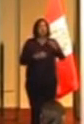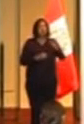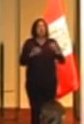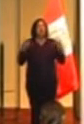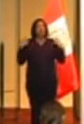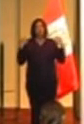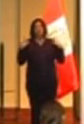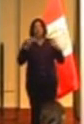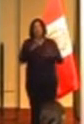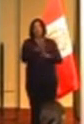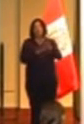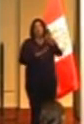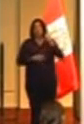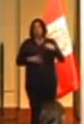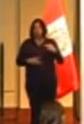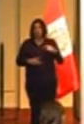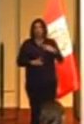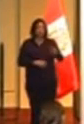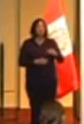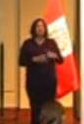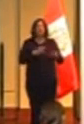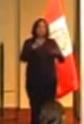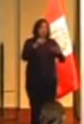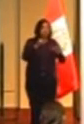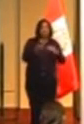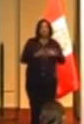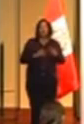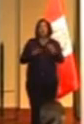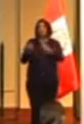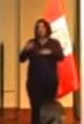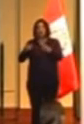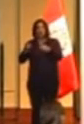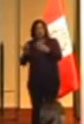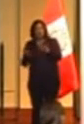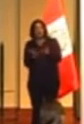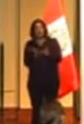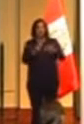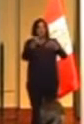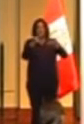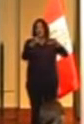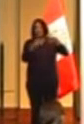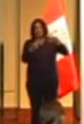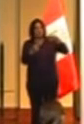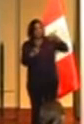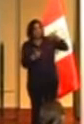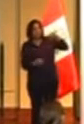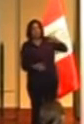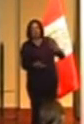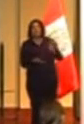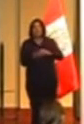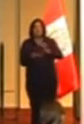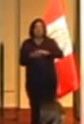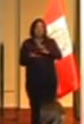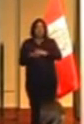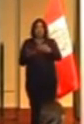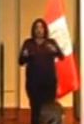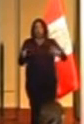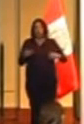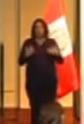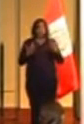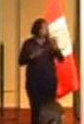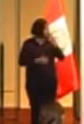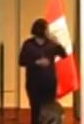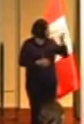Desarrollo Humano, inspecciones para ventas de útiles. Y así como esto, varias otras cosas más que podemos seguir viendo